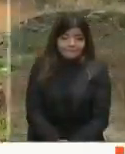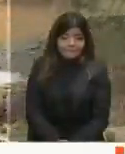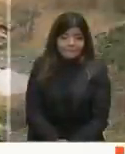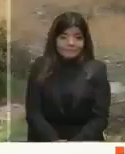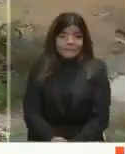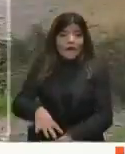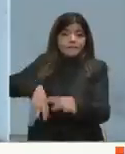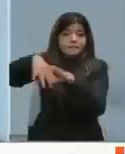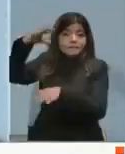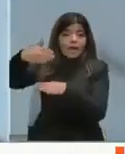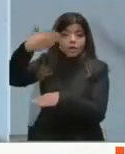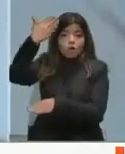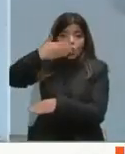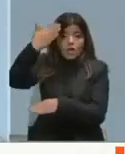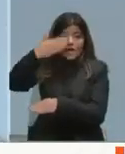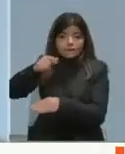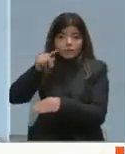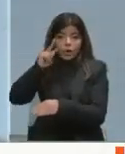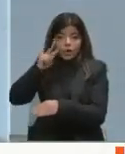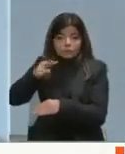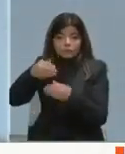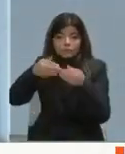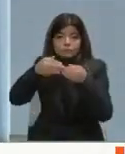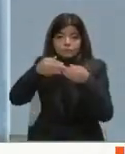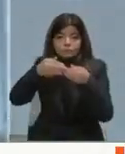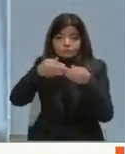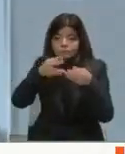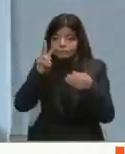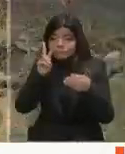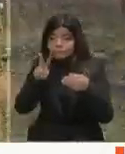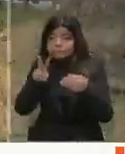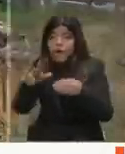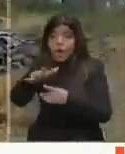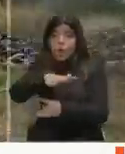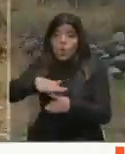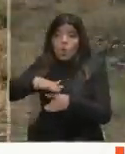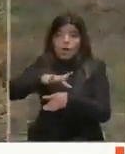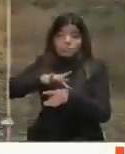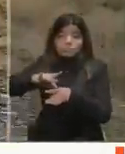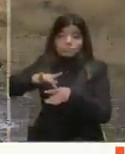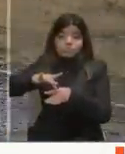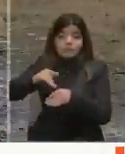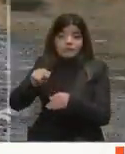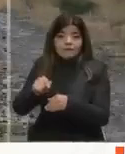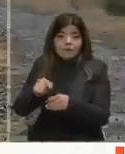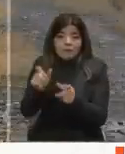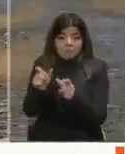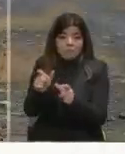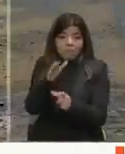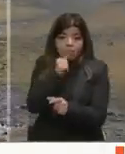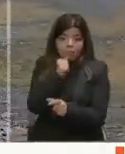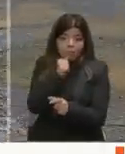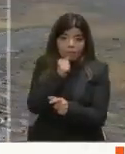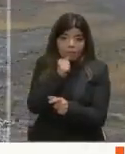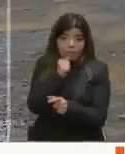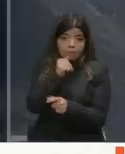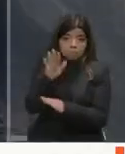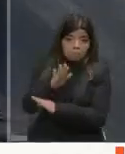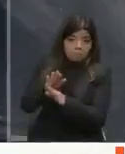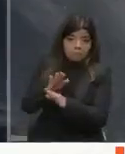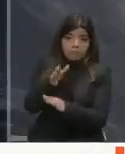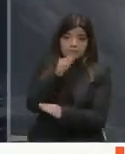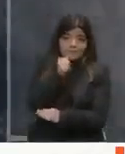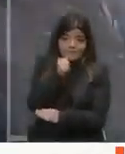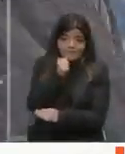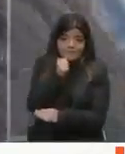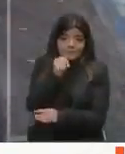El Cerro Negro, al abrir sus ventanas, Cerro Negro, un sitio eriazo, sin vigilancia, sin protección. Las